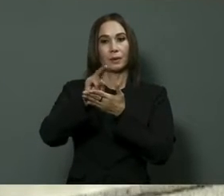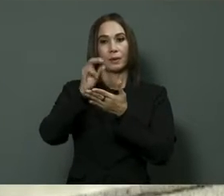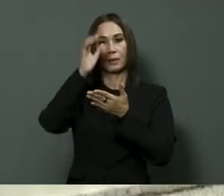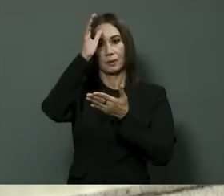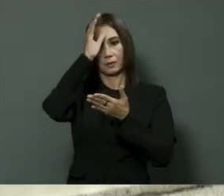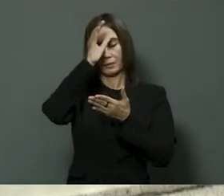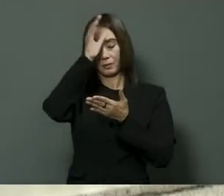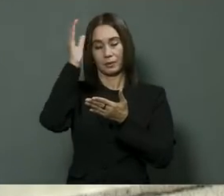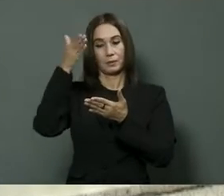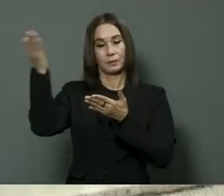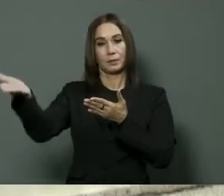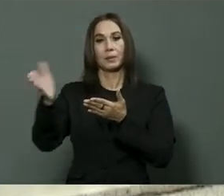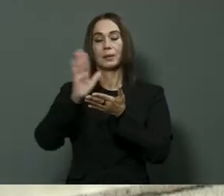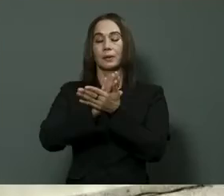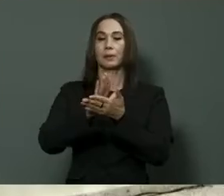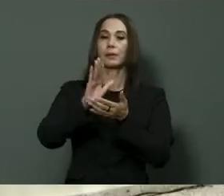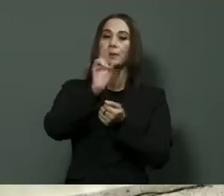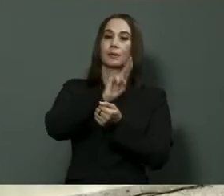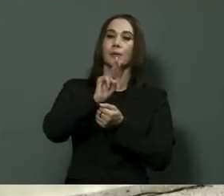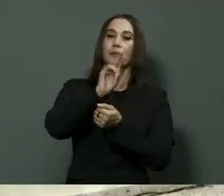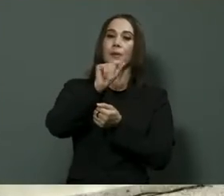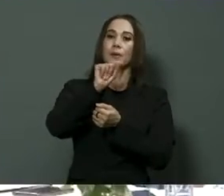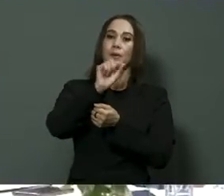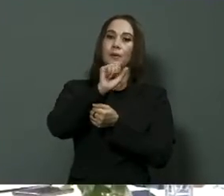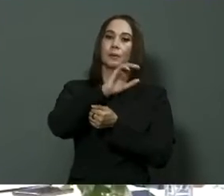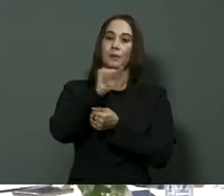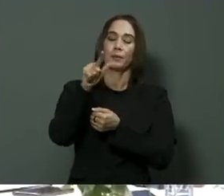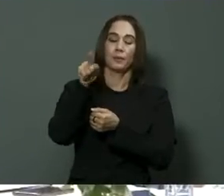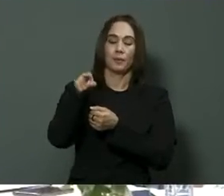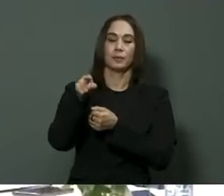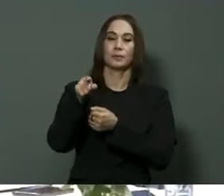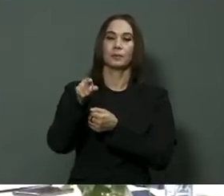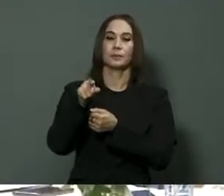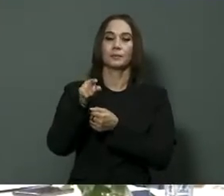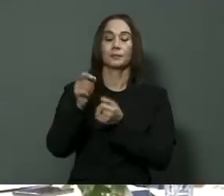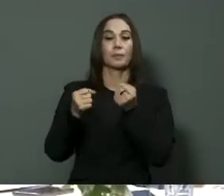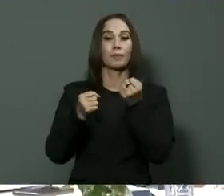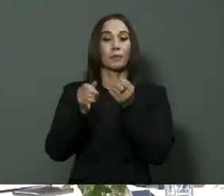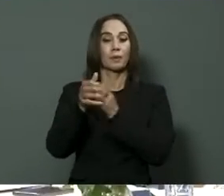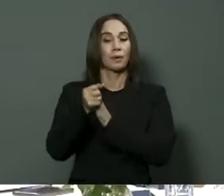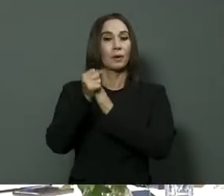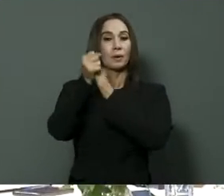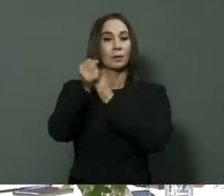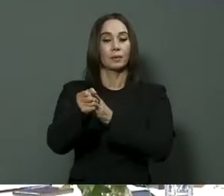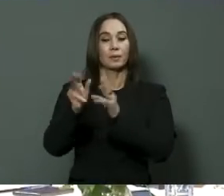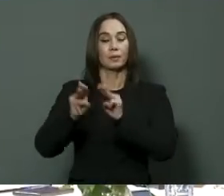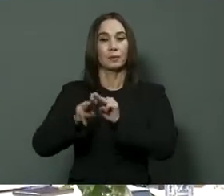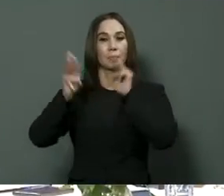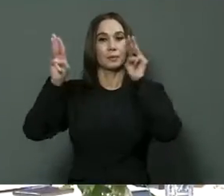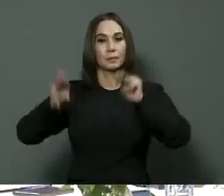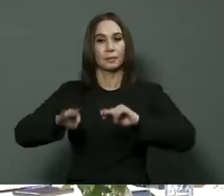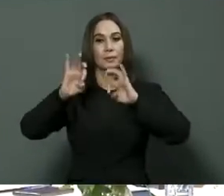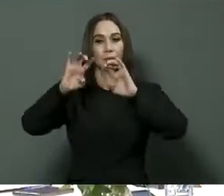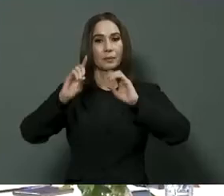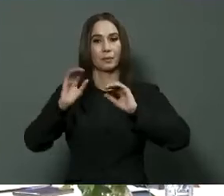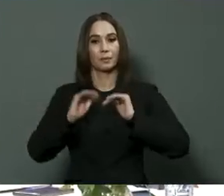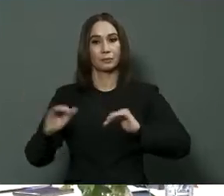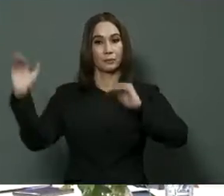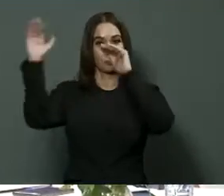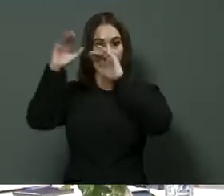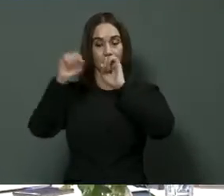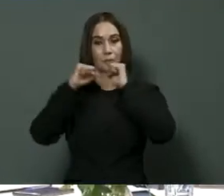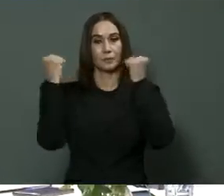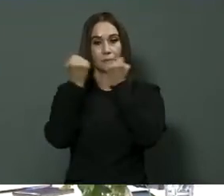Católica Nordestana, bajo, por supuesto, la orientación del Ministerio de Educación Superior,